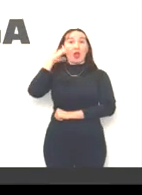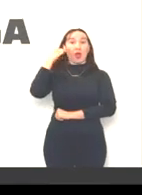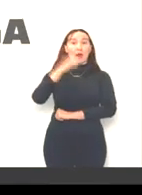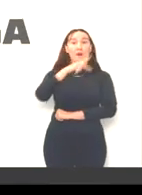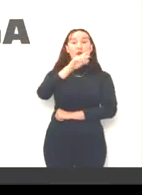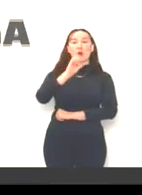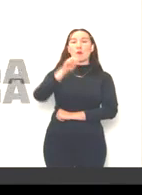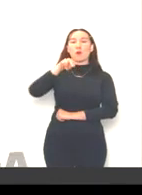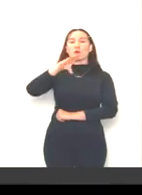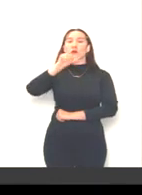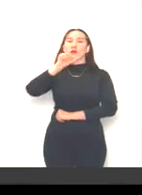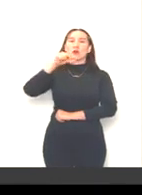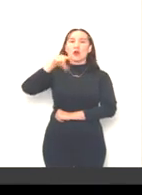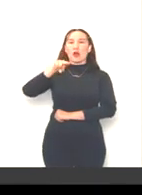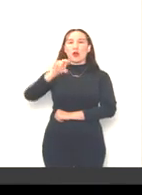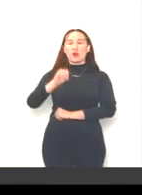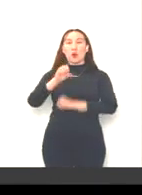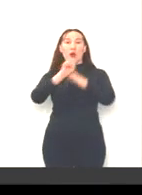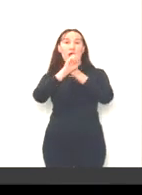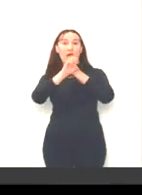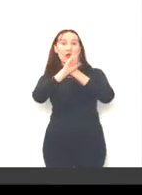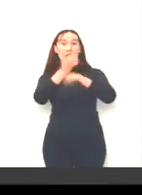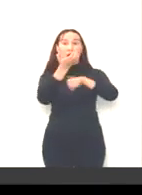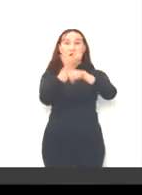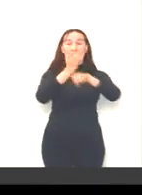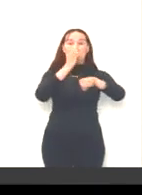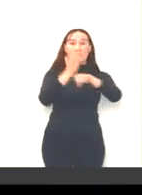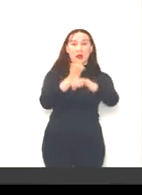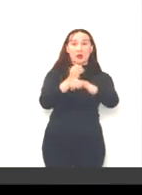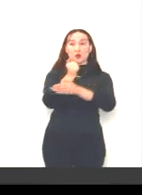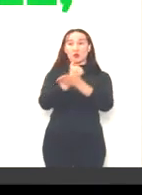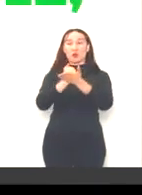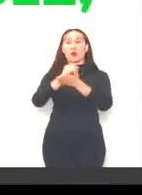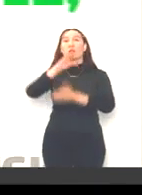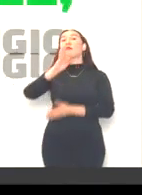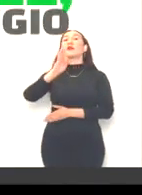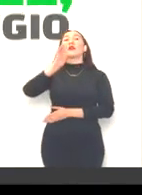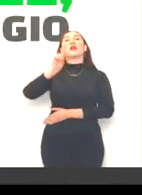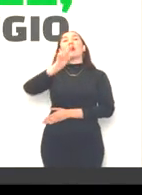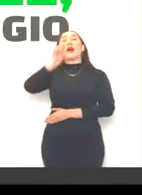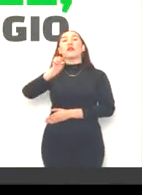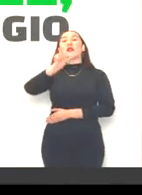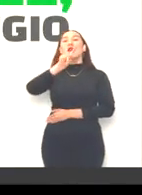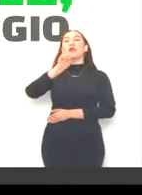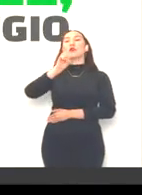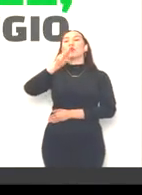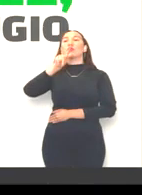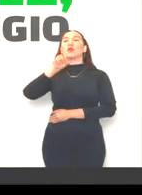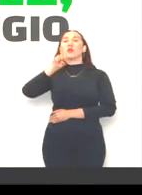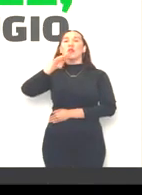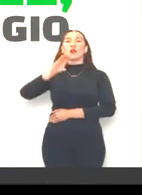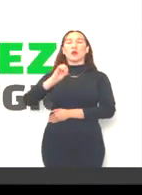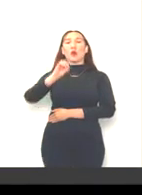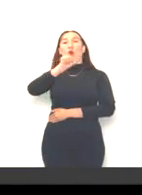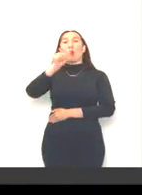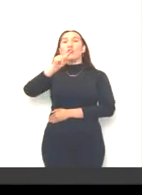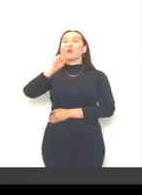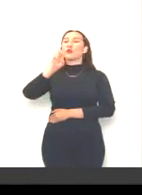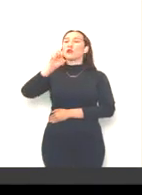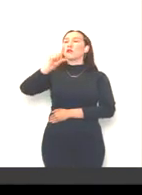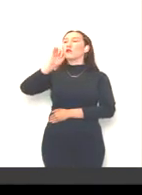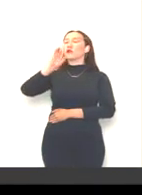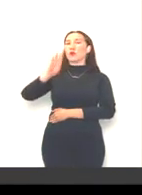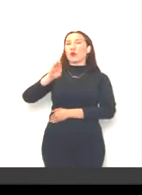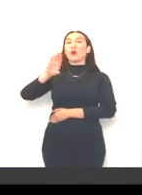y Ponciano Arriaga. Cárdenas, Cerritos, en Ciudad Fernández, Atotonilco y El Refugio,